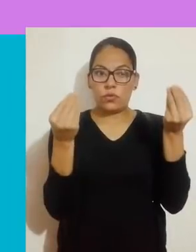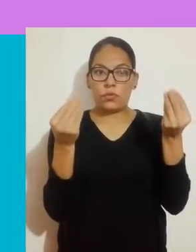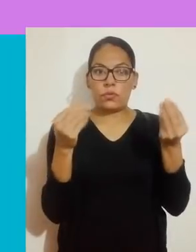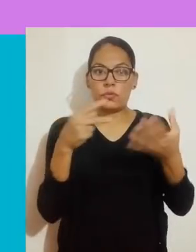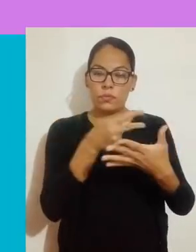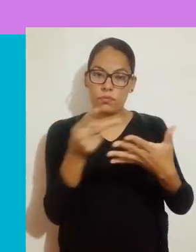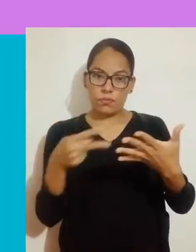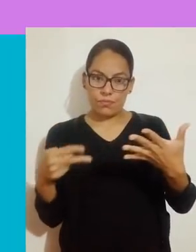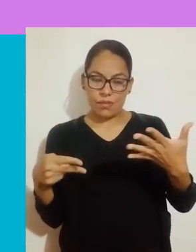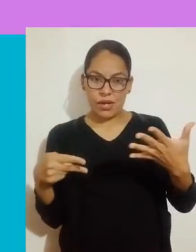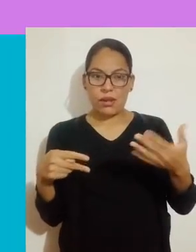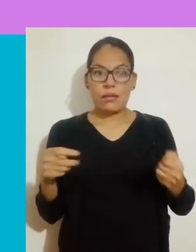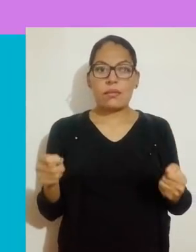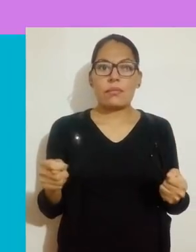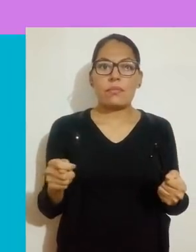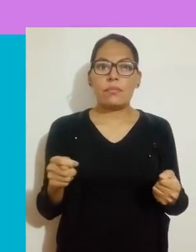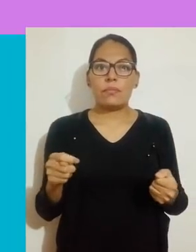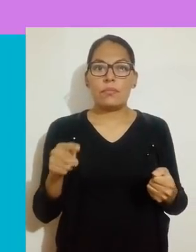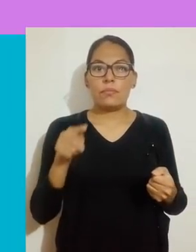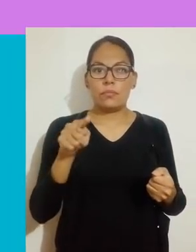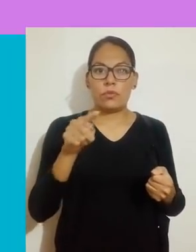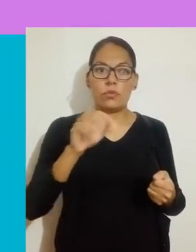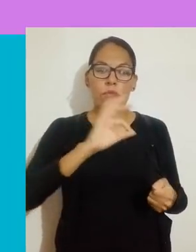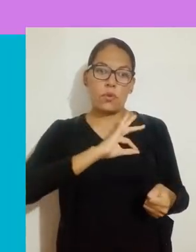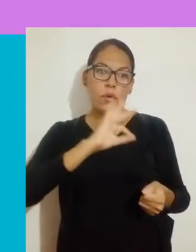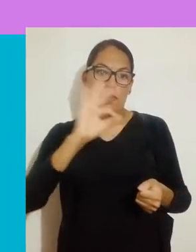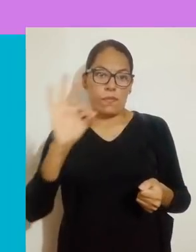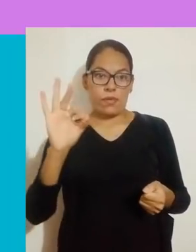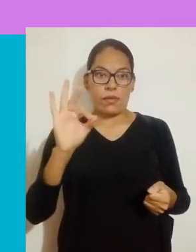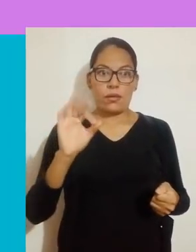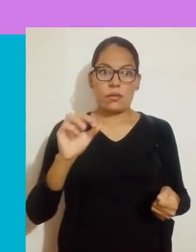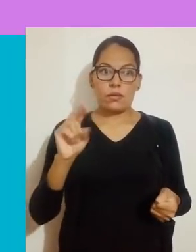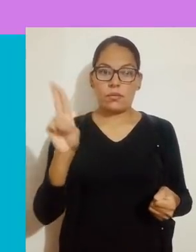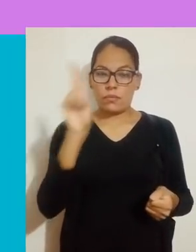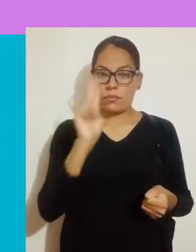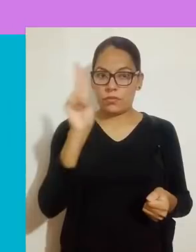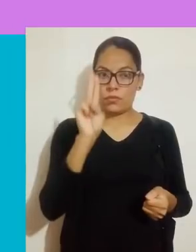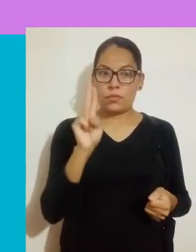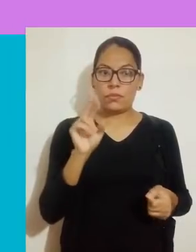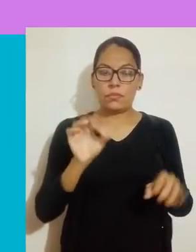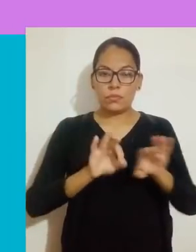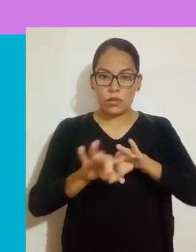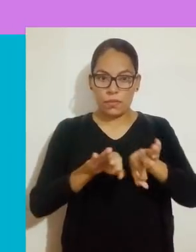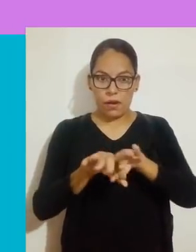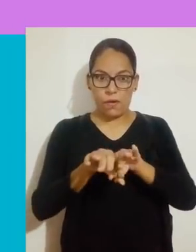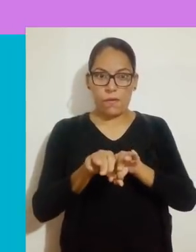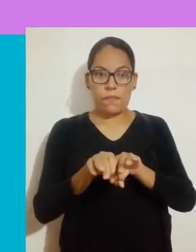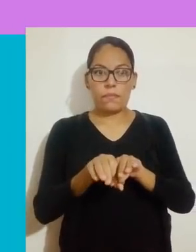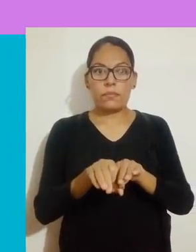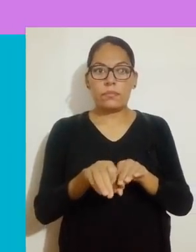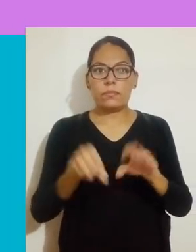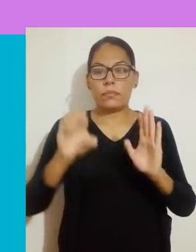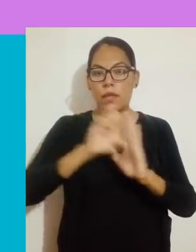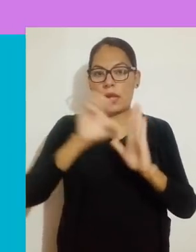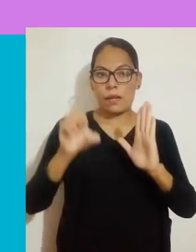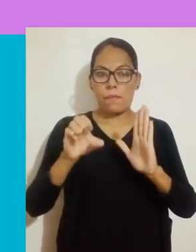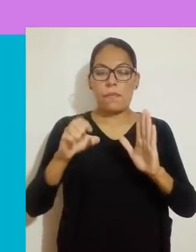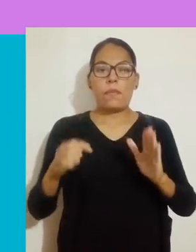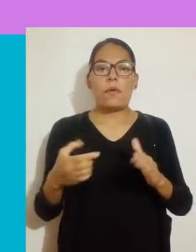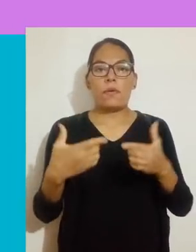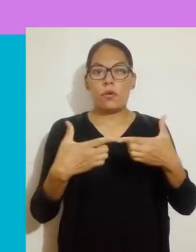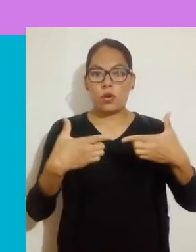para facilitar tu trabajo. Por ejemplo, Google Classroom te permite